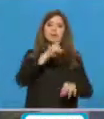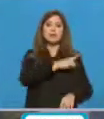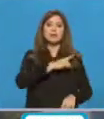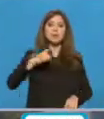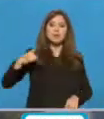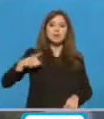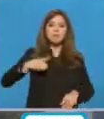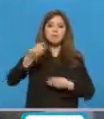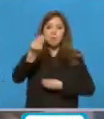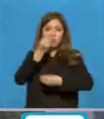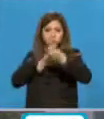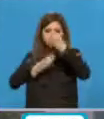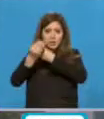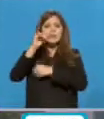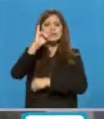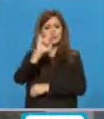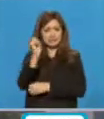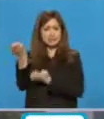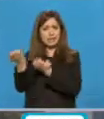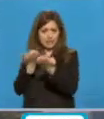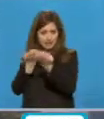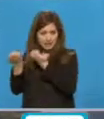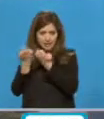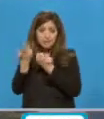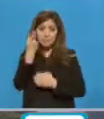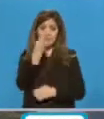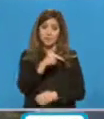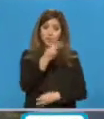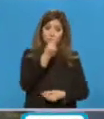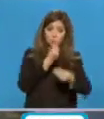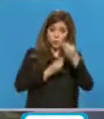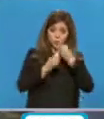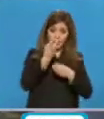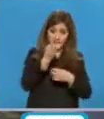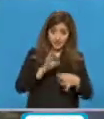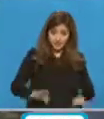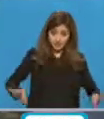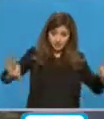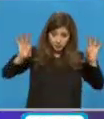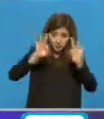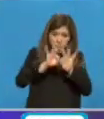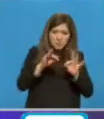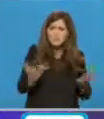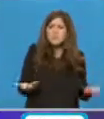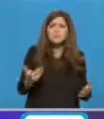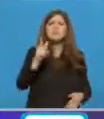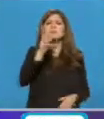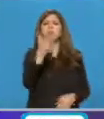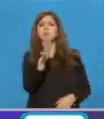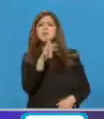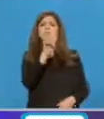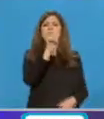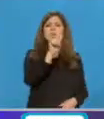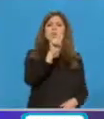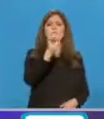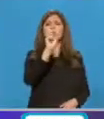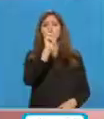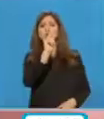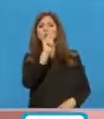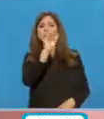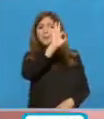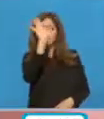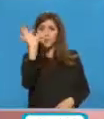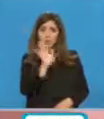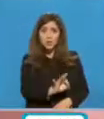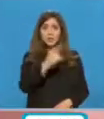saludable realizando actividad física, pero también la alimentación juega un papel como crucial. Se dice que tiene que ver un 70 u 80 incluso por